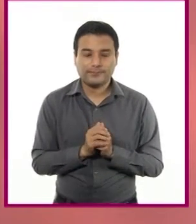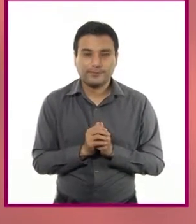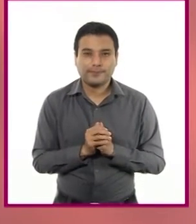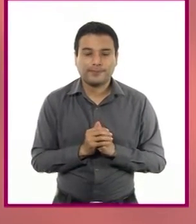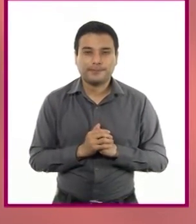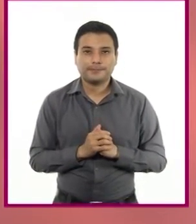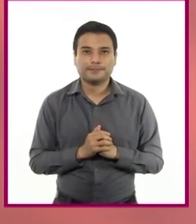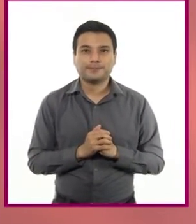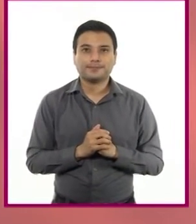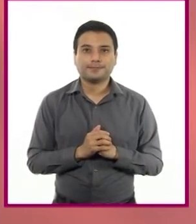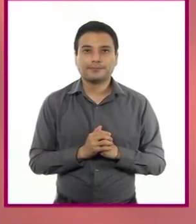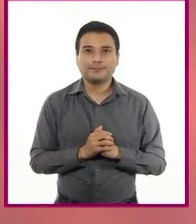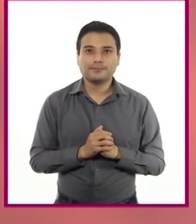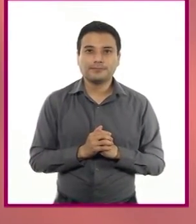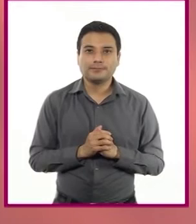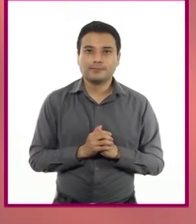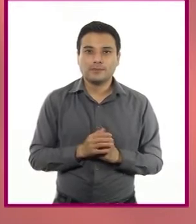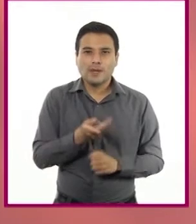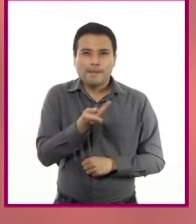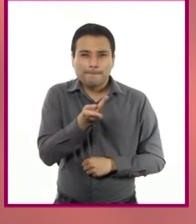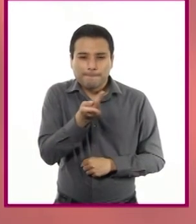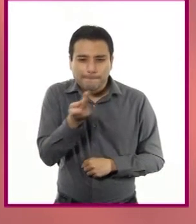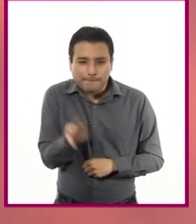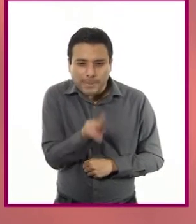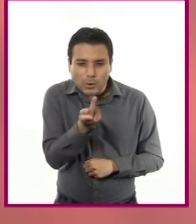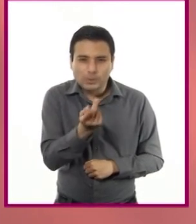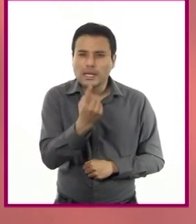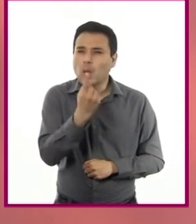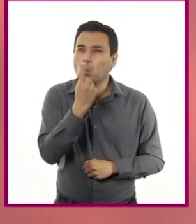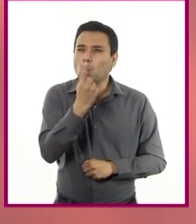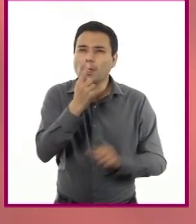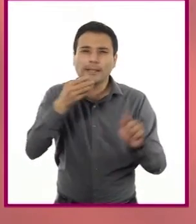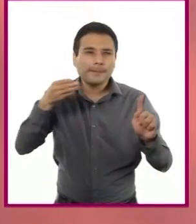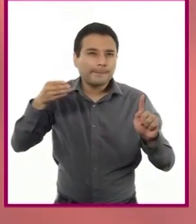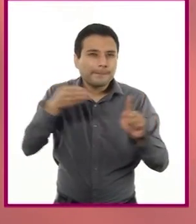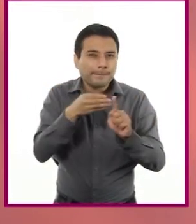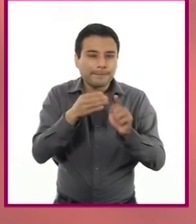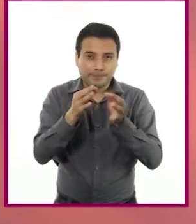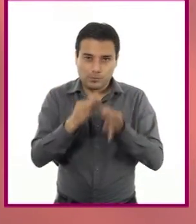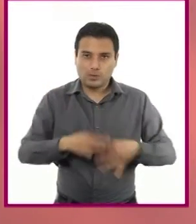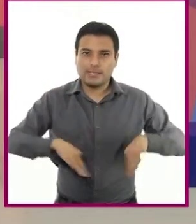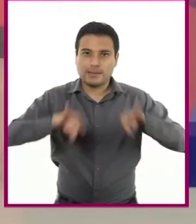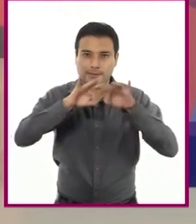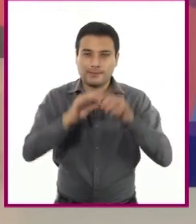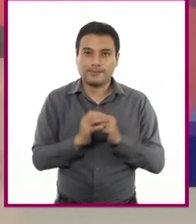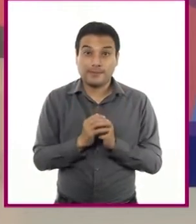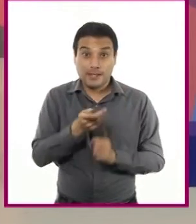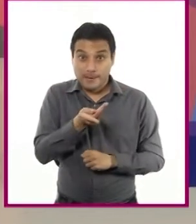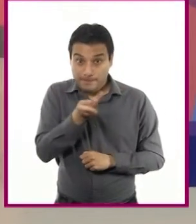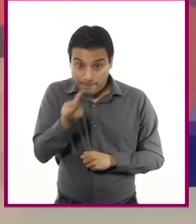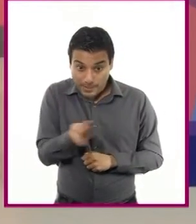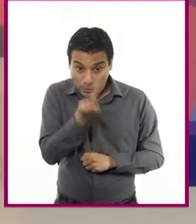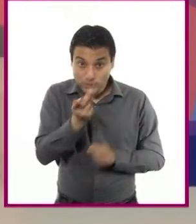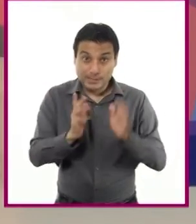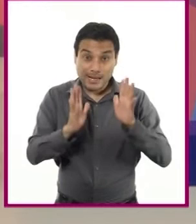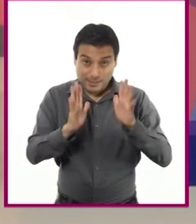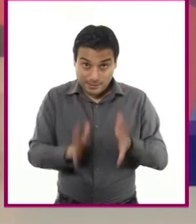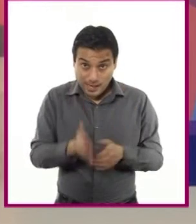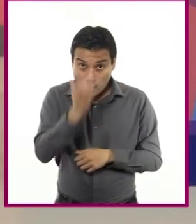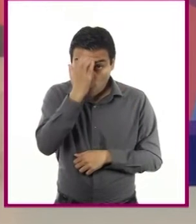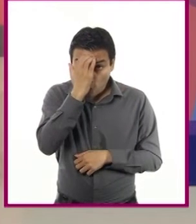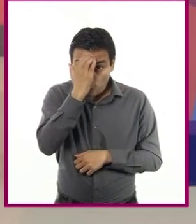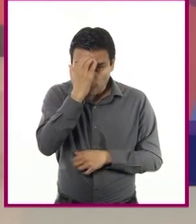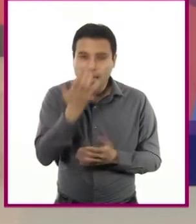conoce como pregunta de enfoque, y sobre esta pregunta se basará tu trabajo. En